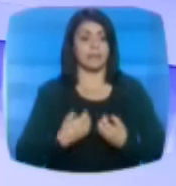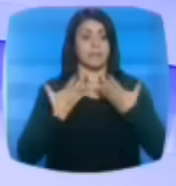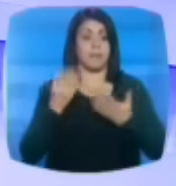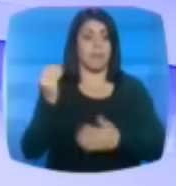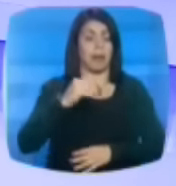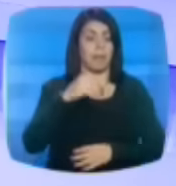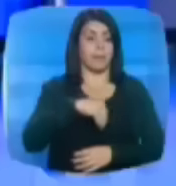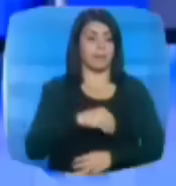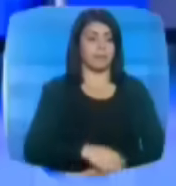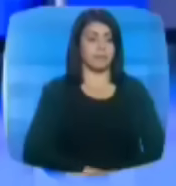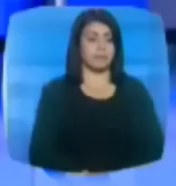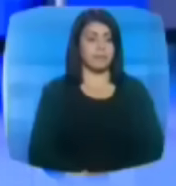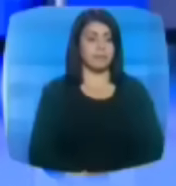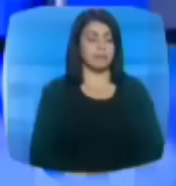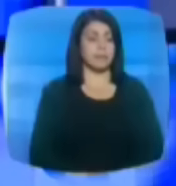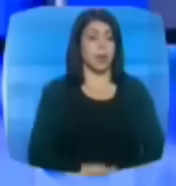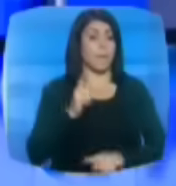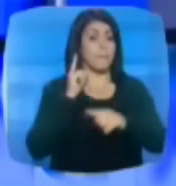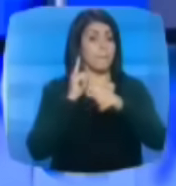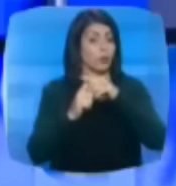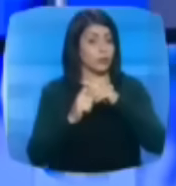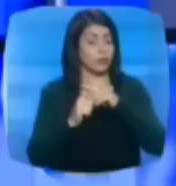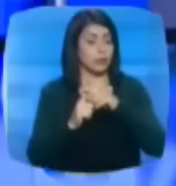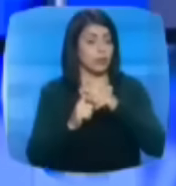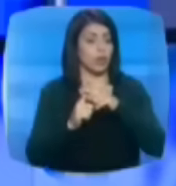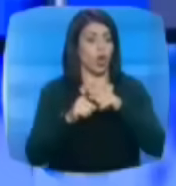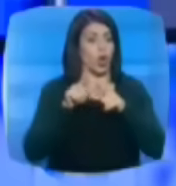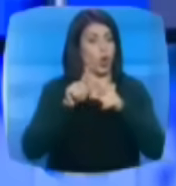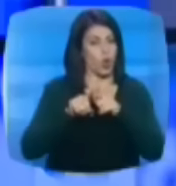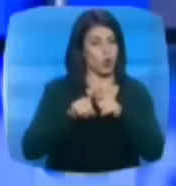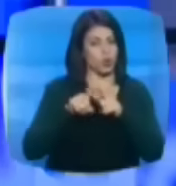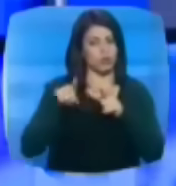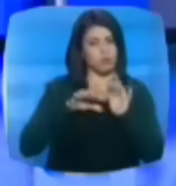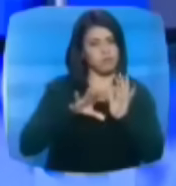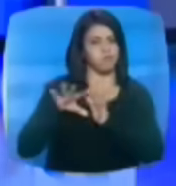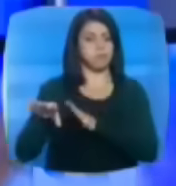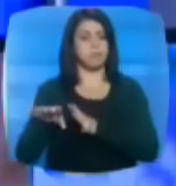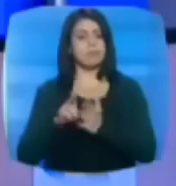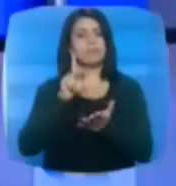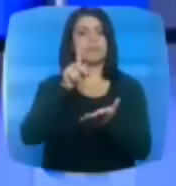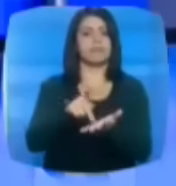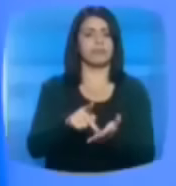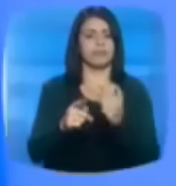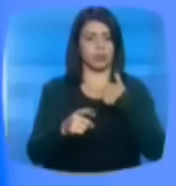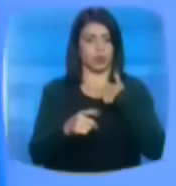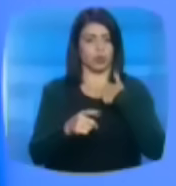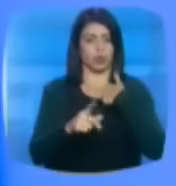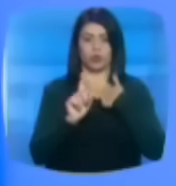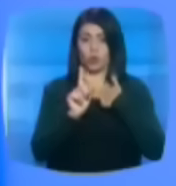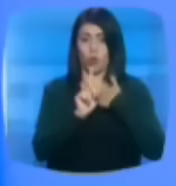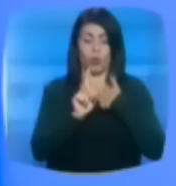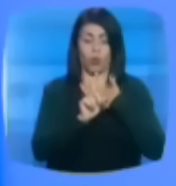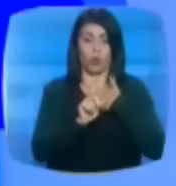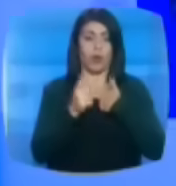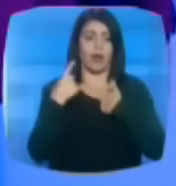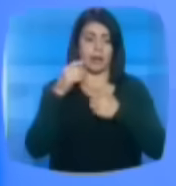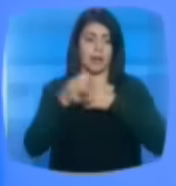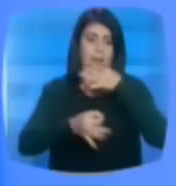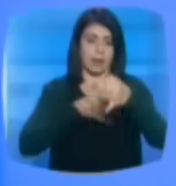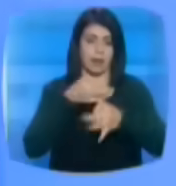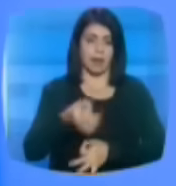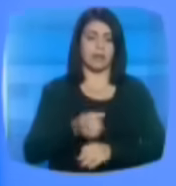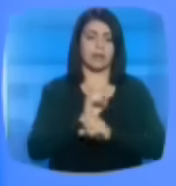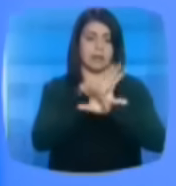eso es más. Muy bueno. Ambición positiva, no meterle el pie al otro para que se caiga y por supuesto llegues tú. Sin duda alguna. Ahora, hay que hablar algo